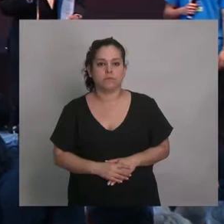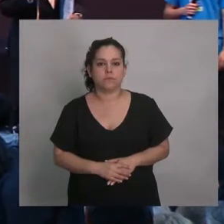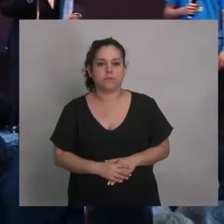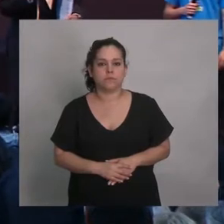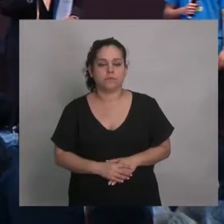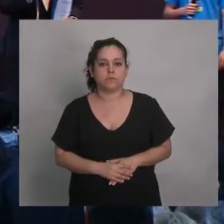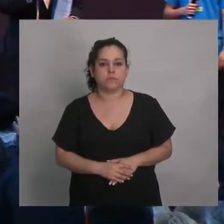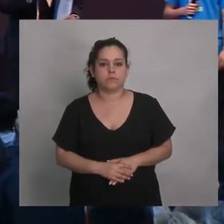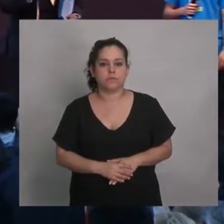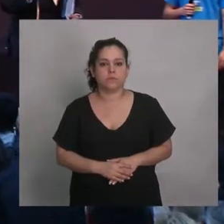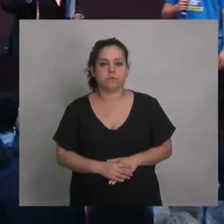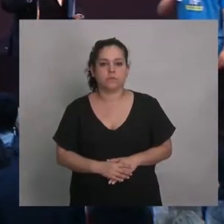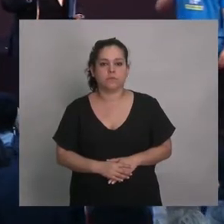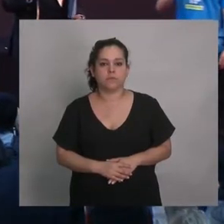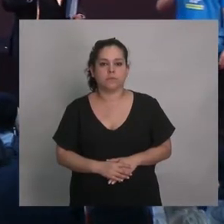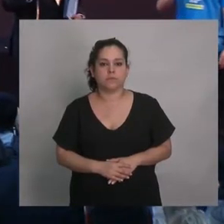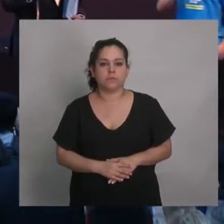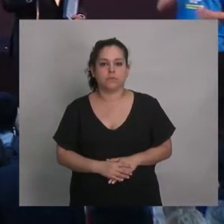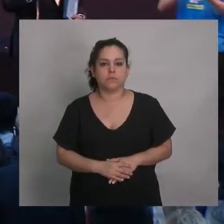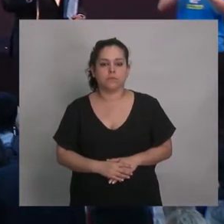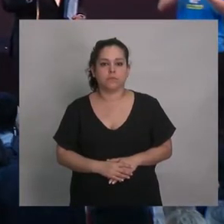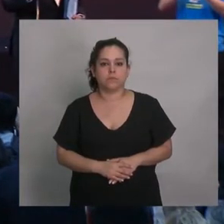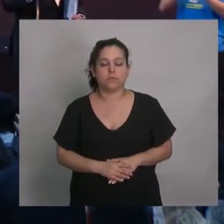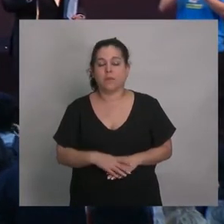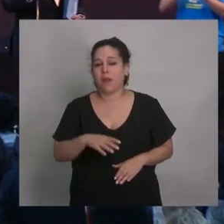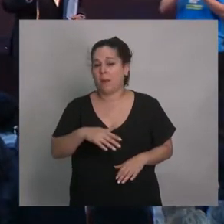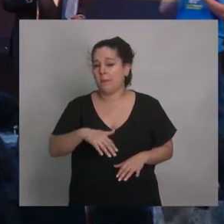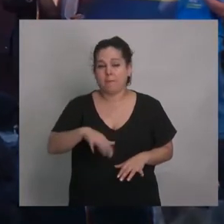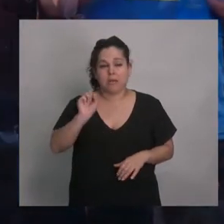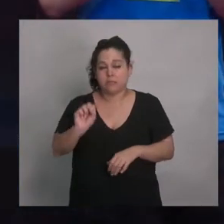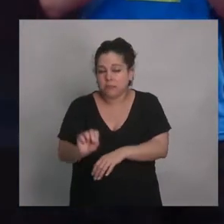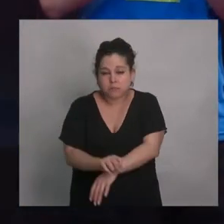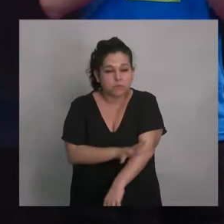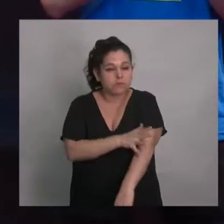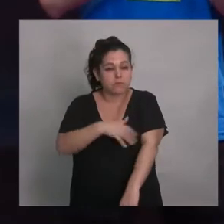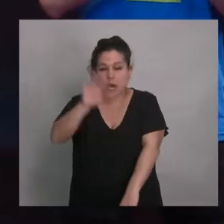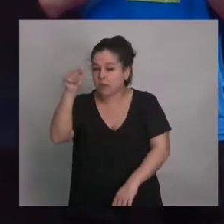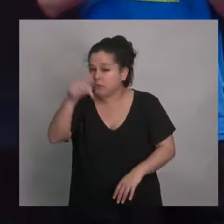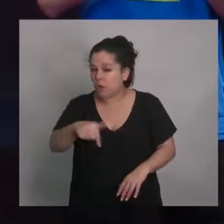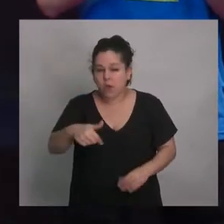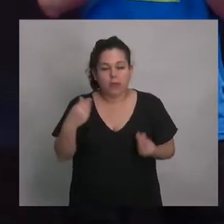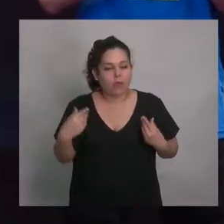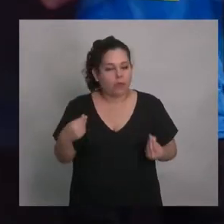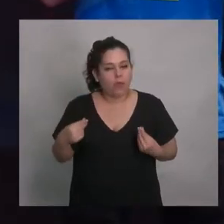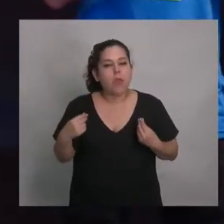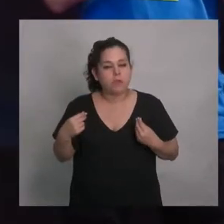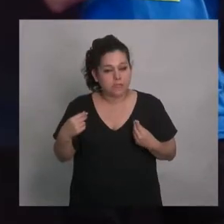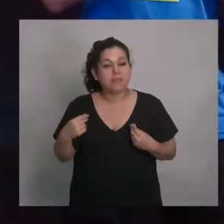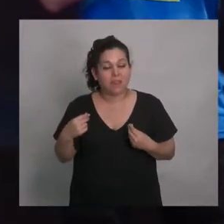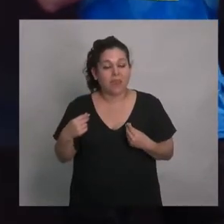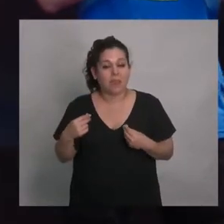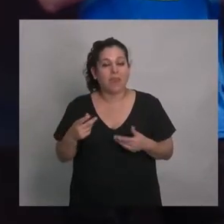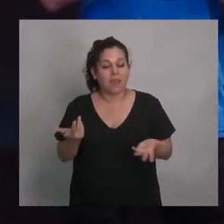una persona pero mi más grande emoción hoy es pensar que a través de